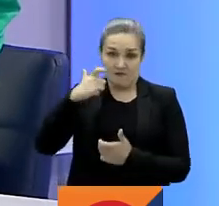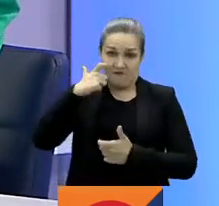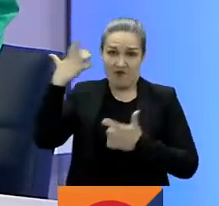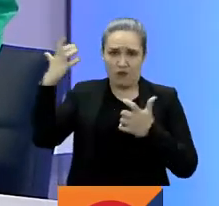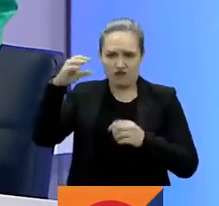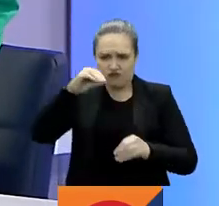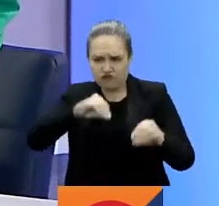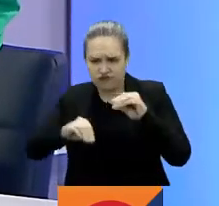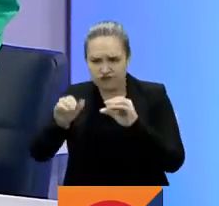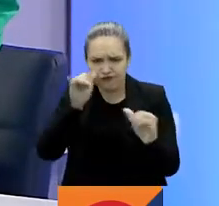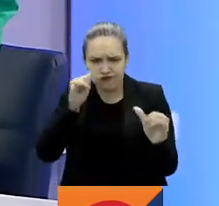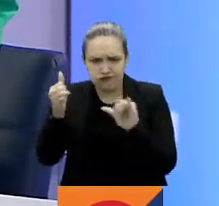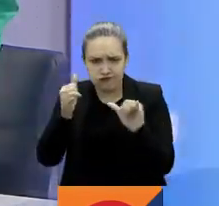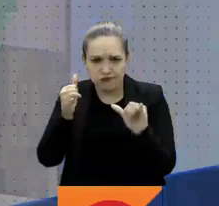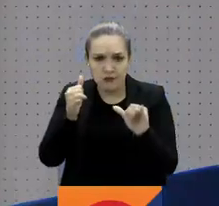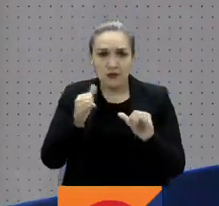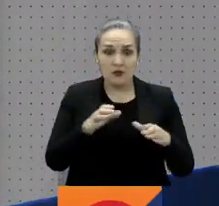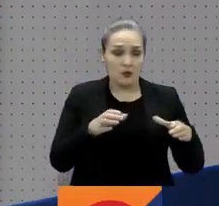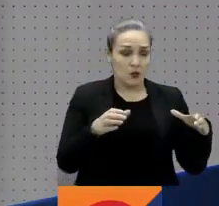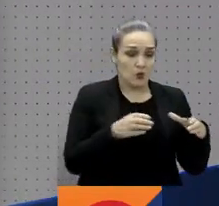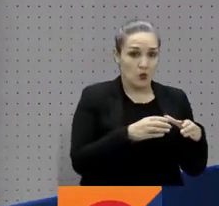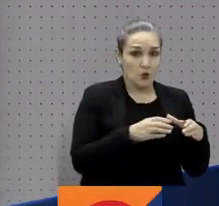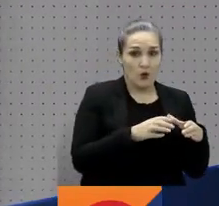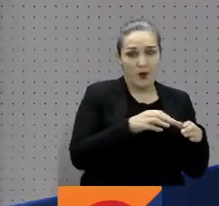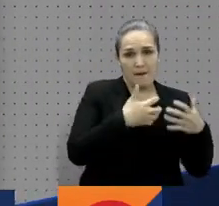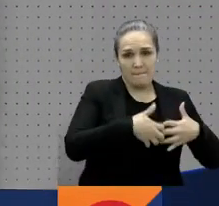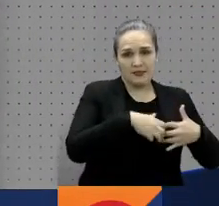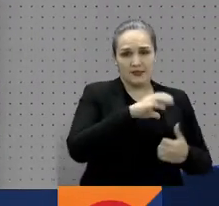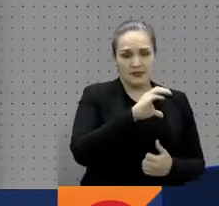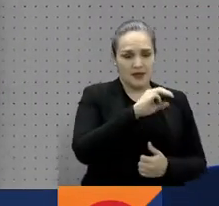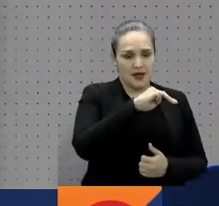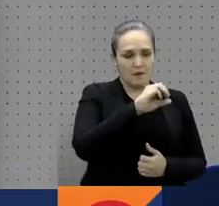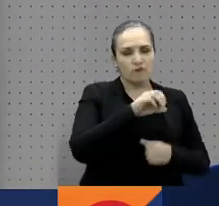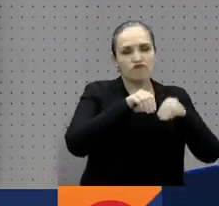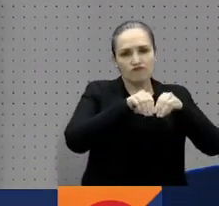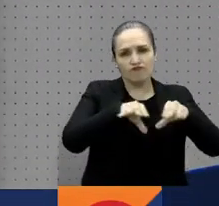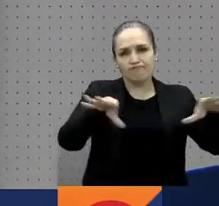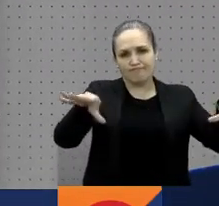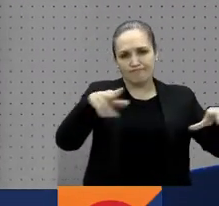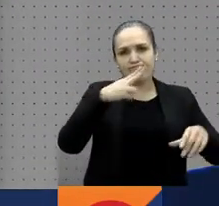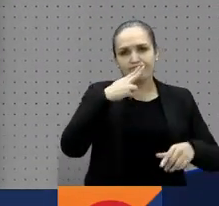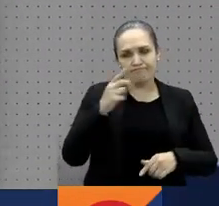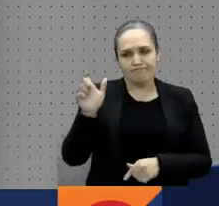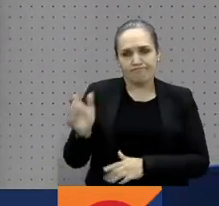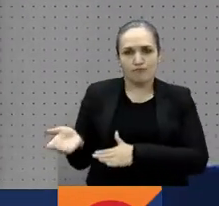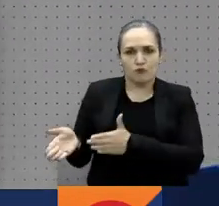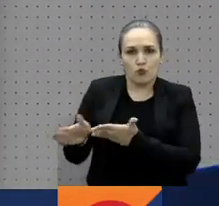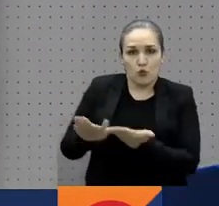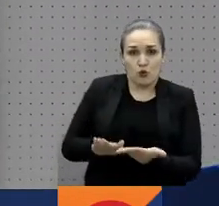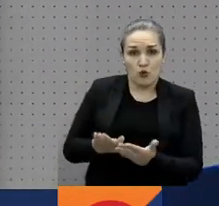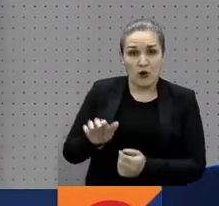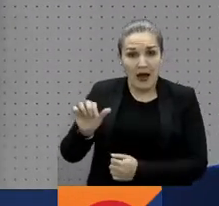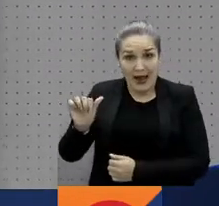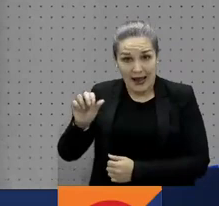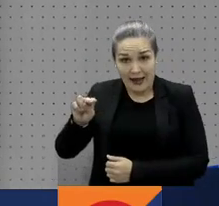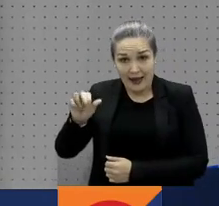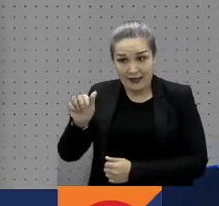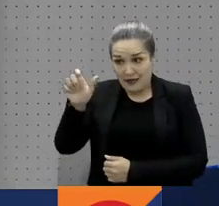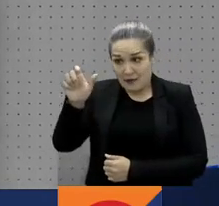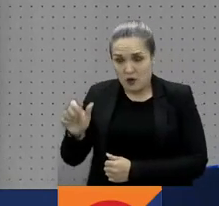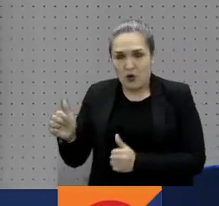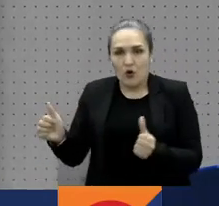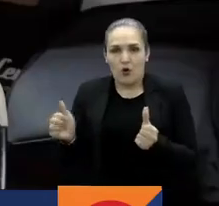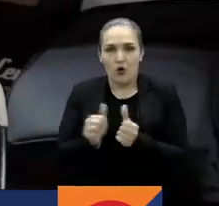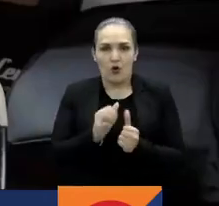comunicado, la empresa CMO Producciones informó su deceso. Ana Piñeres fue desde hace más de 23 años junto a Clara María